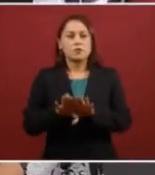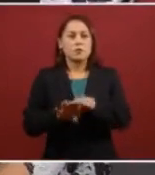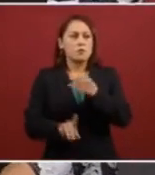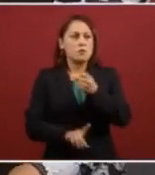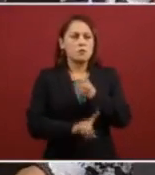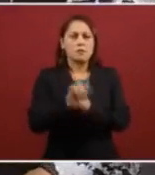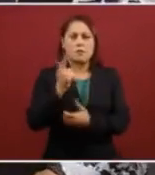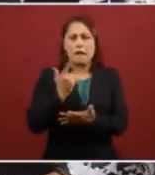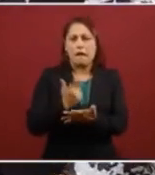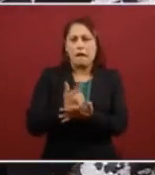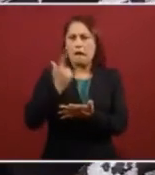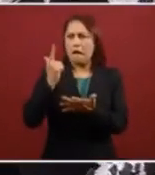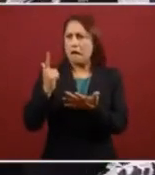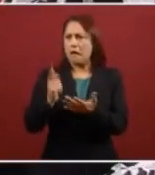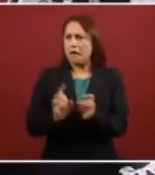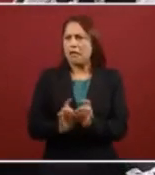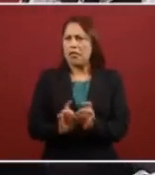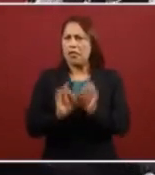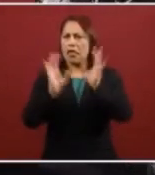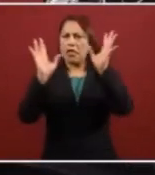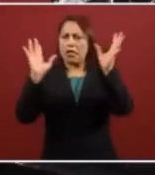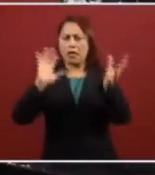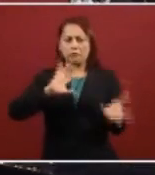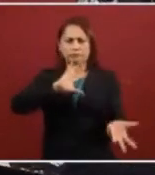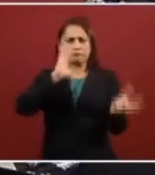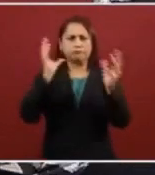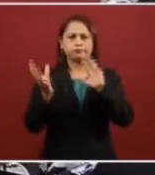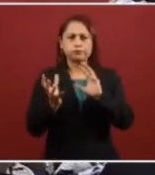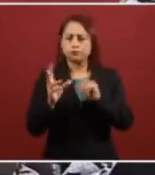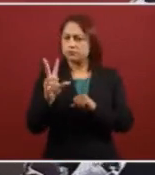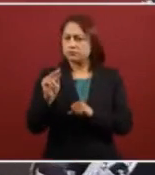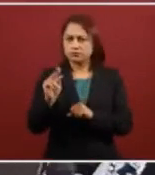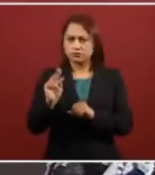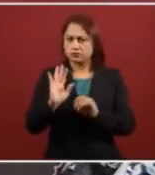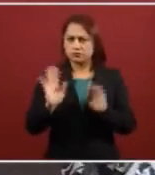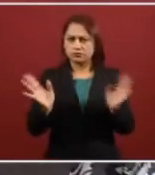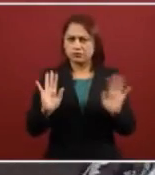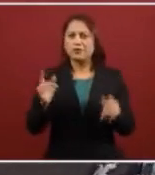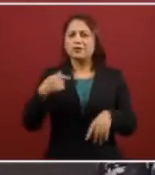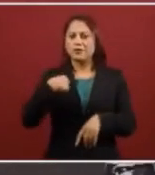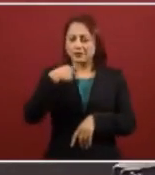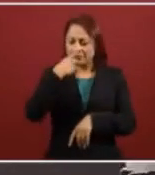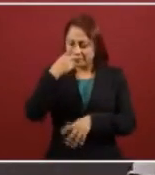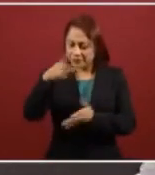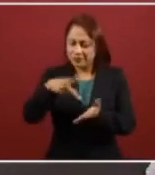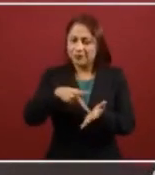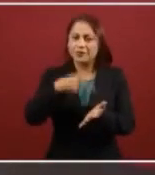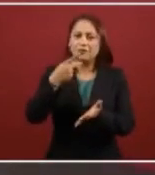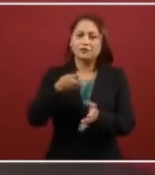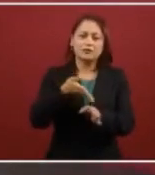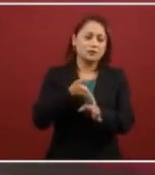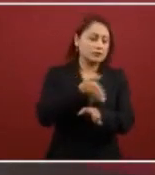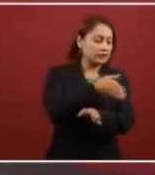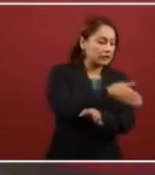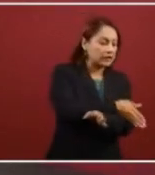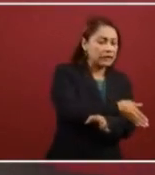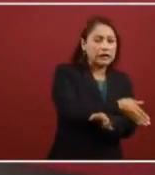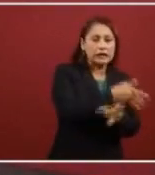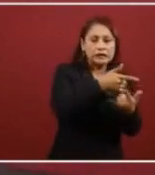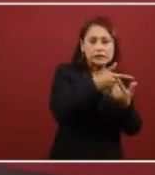major problems, anything that caught my las attention, transformaciones, that, repito, que han habido, that so far the